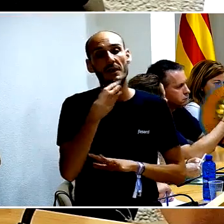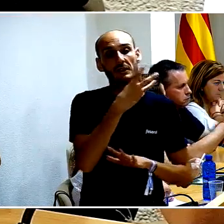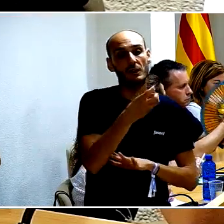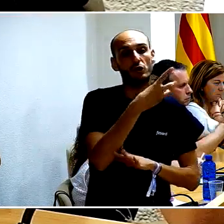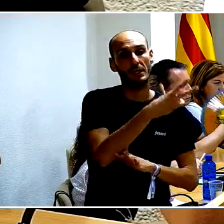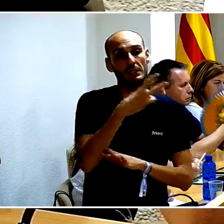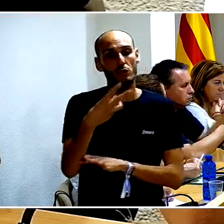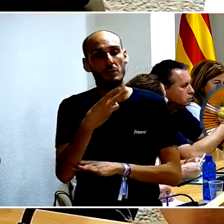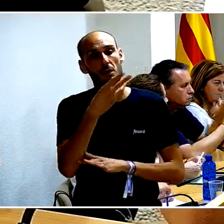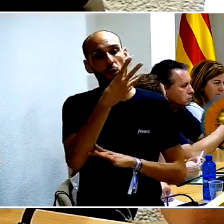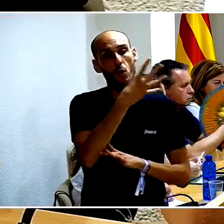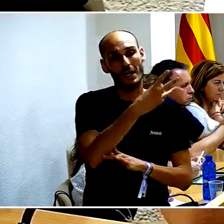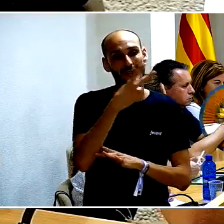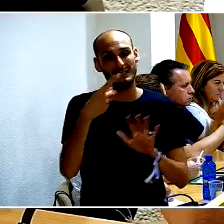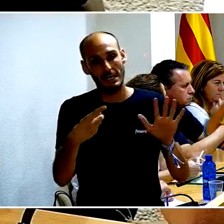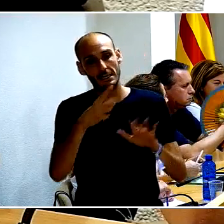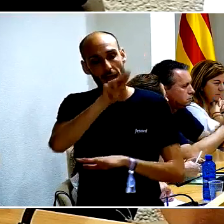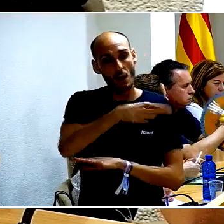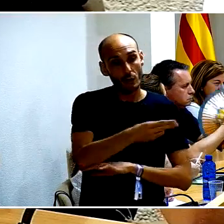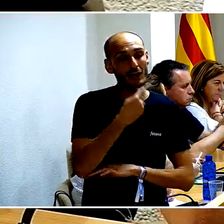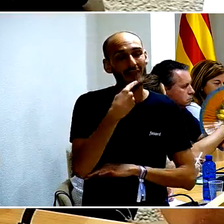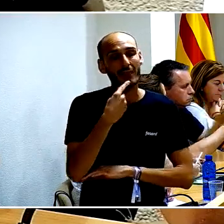322.046 euros, debe decir